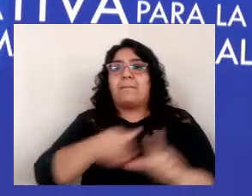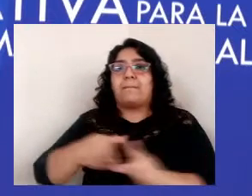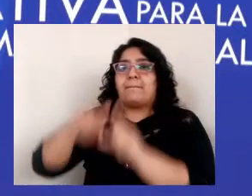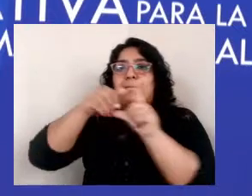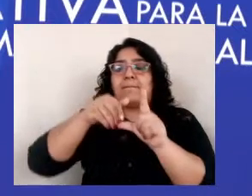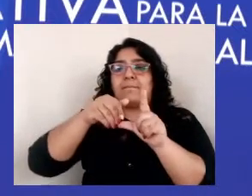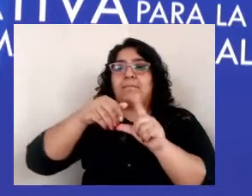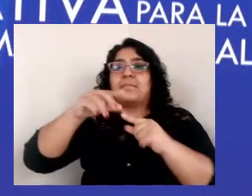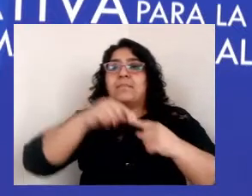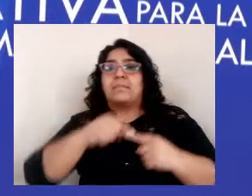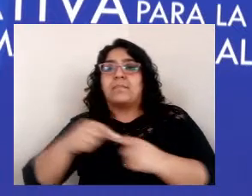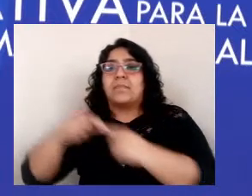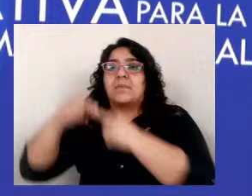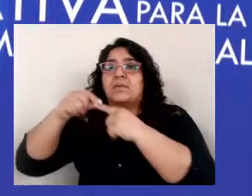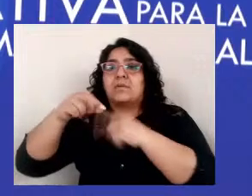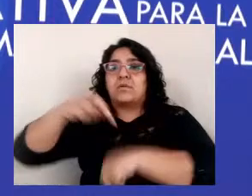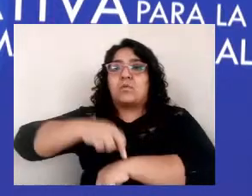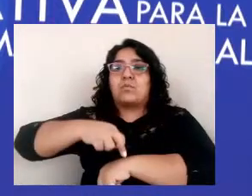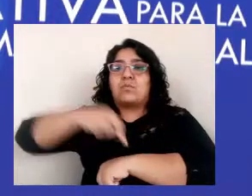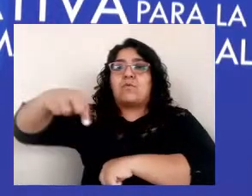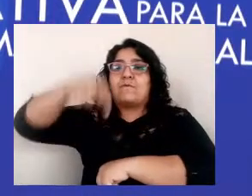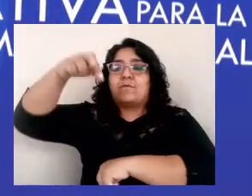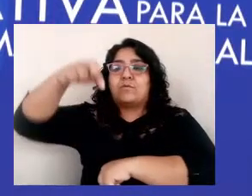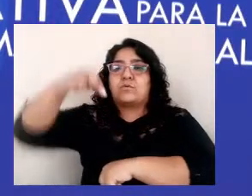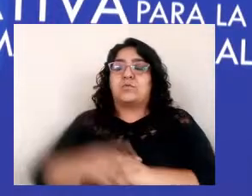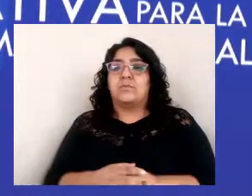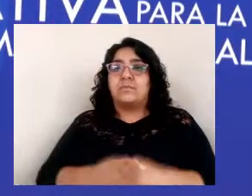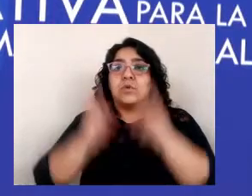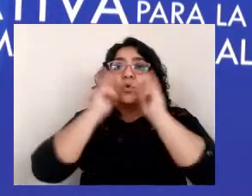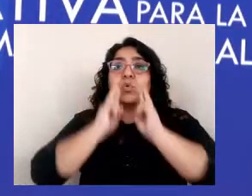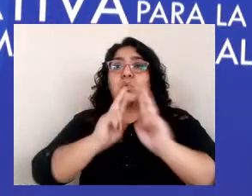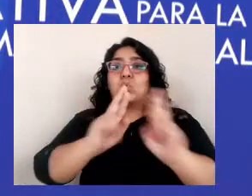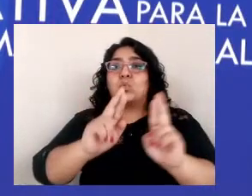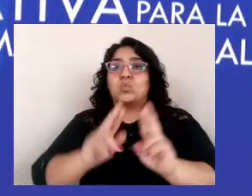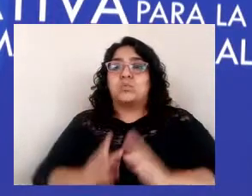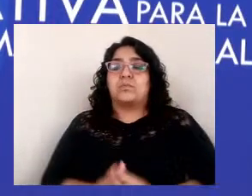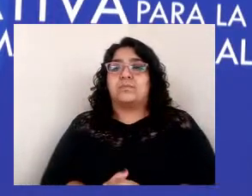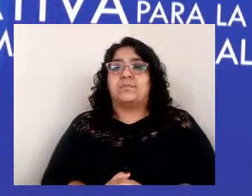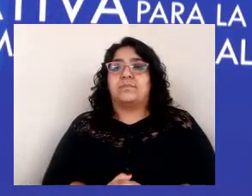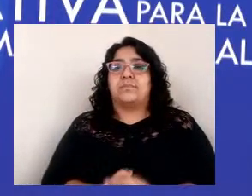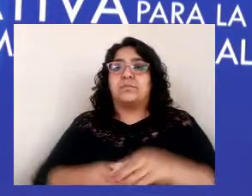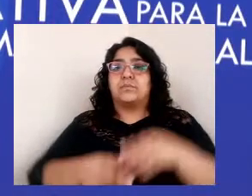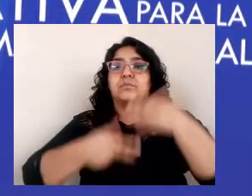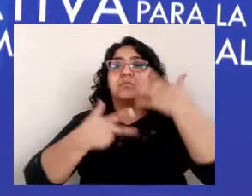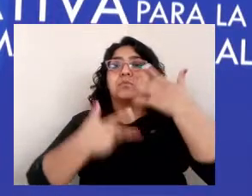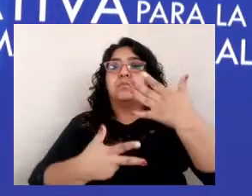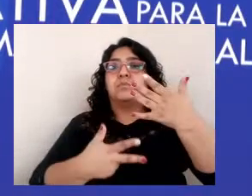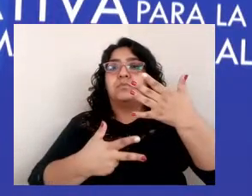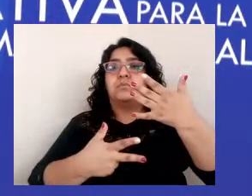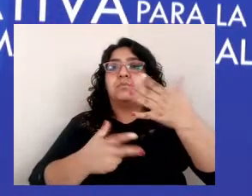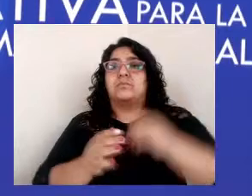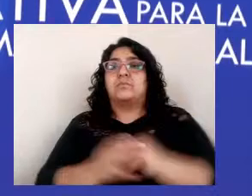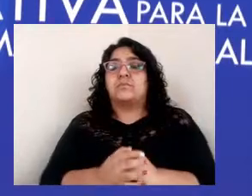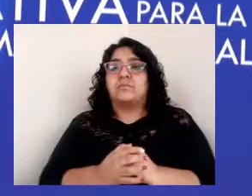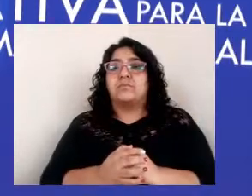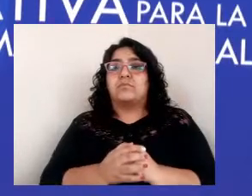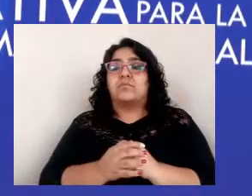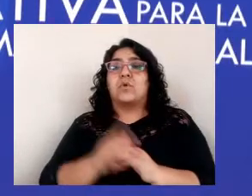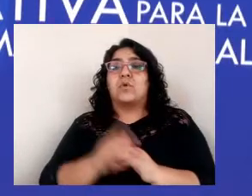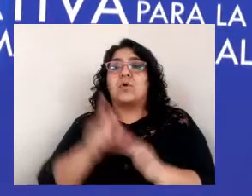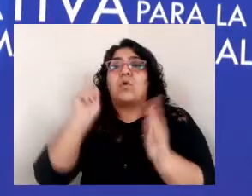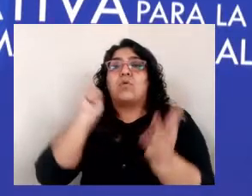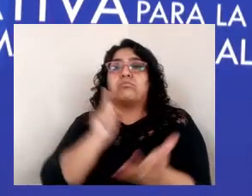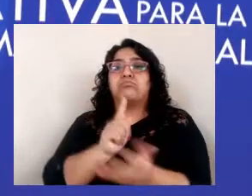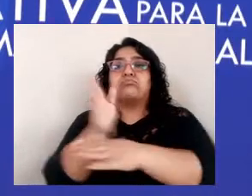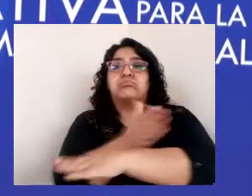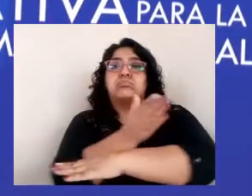lectura de diplomas y reconocimientos. Octavo, intervención musical. Noveno,